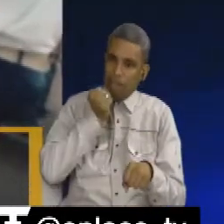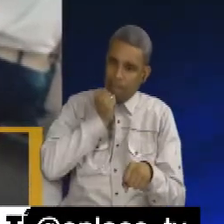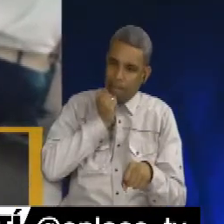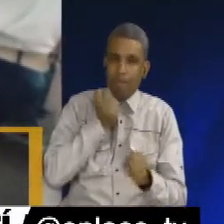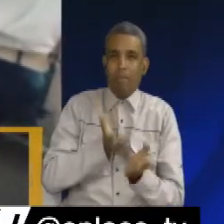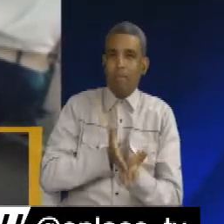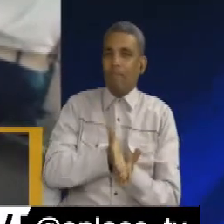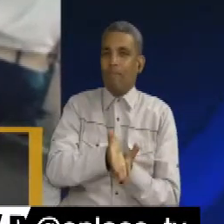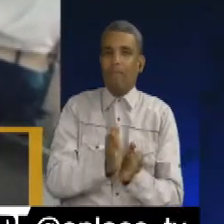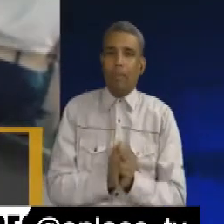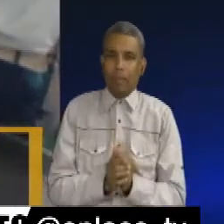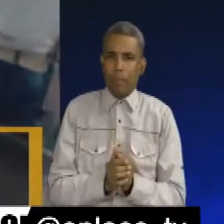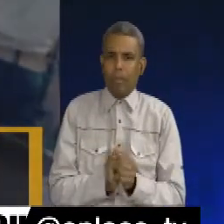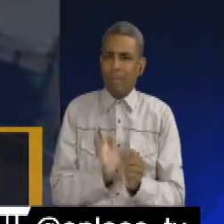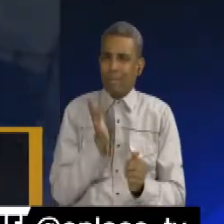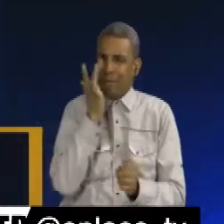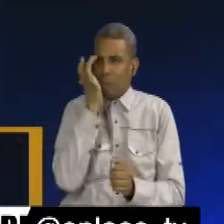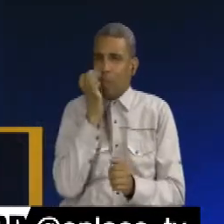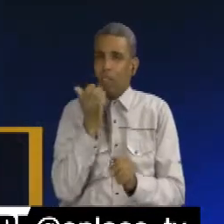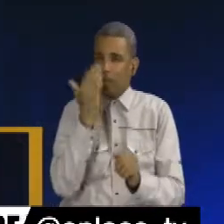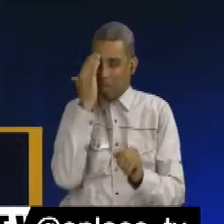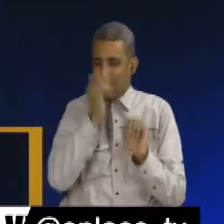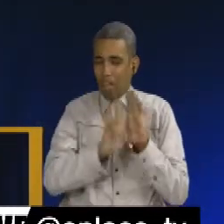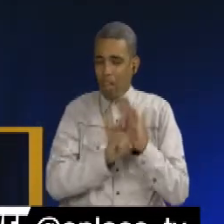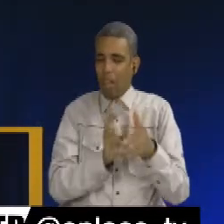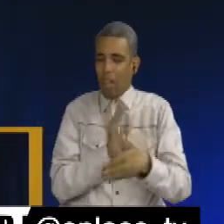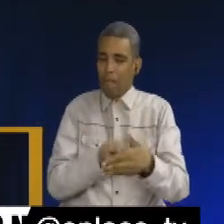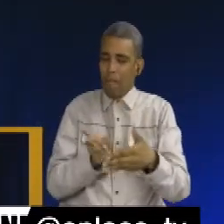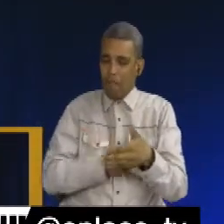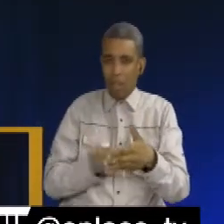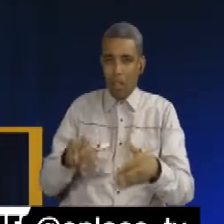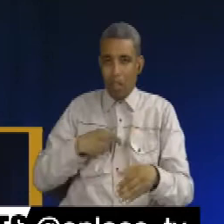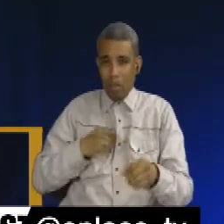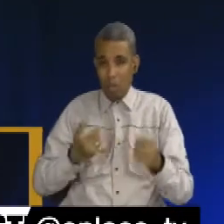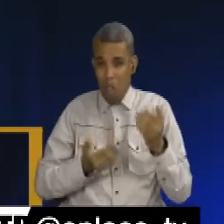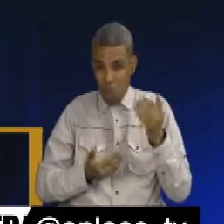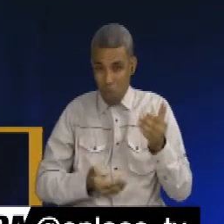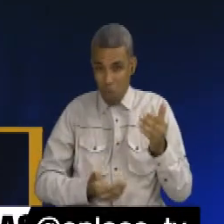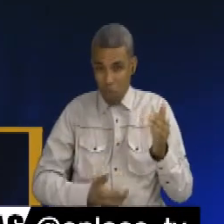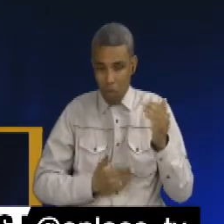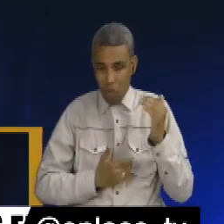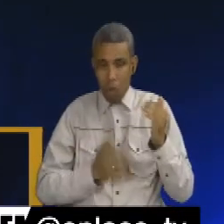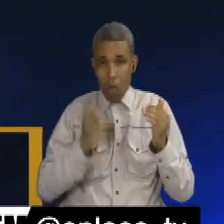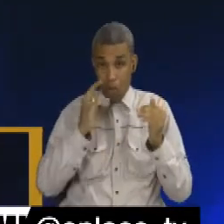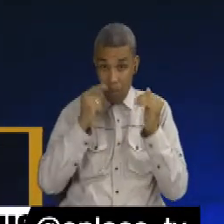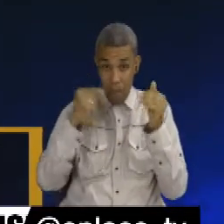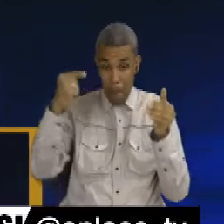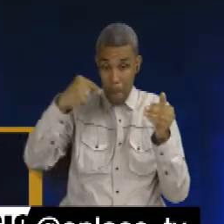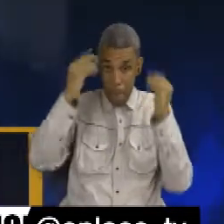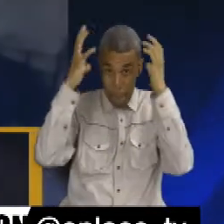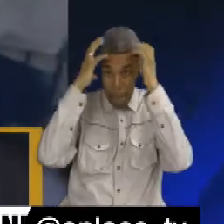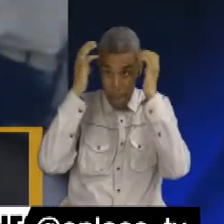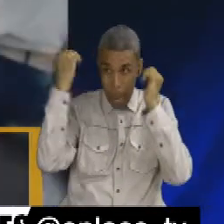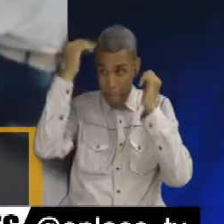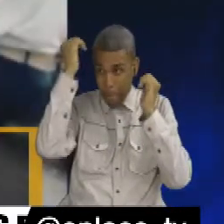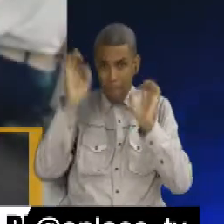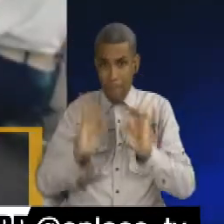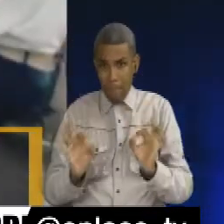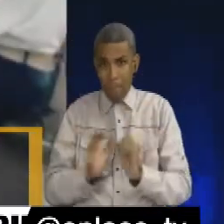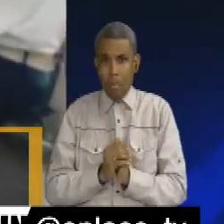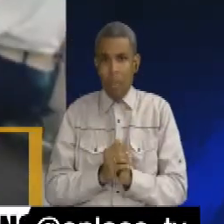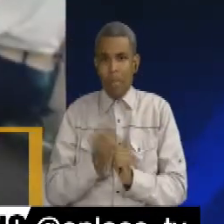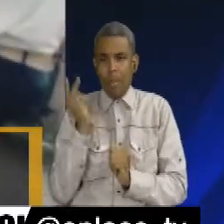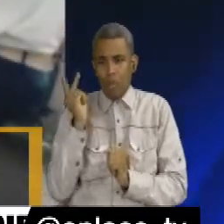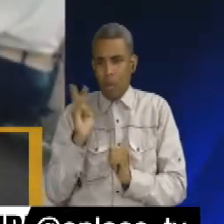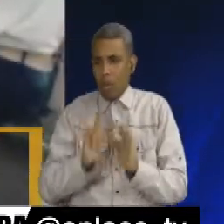menores de edad sin las mínimas medidas de seguridad. A eso se le suma que llevan en el vehículo que fue fabricado para dos personas